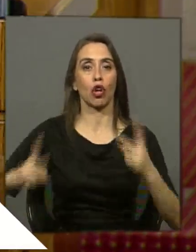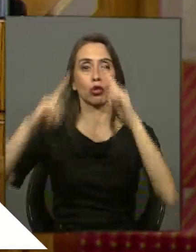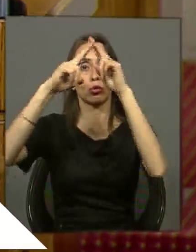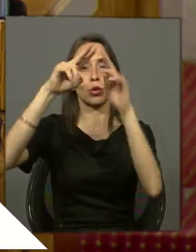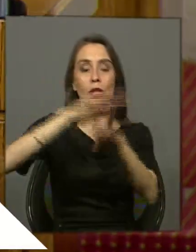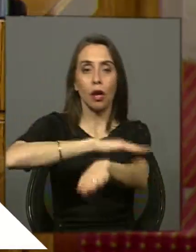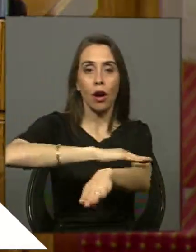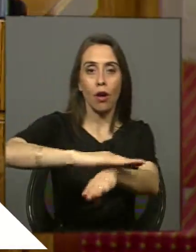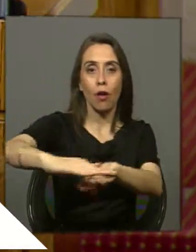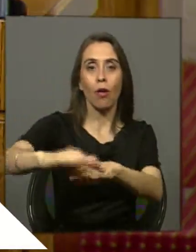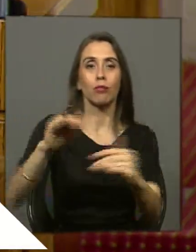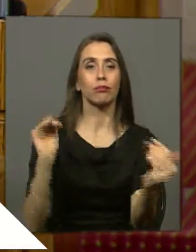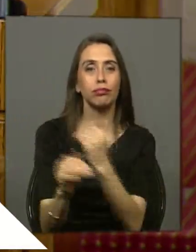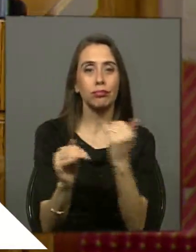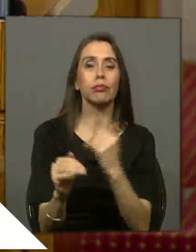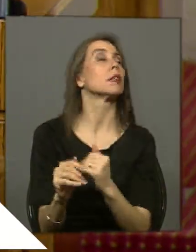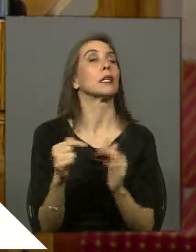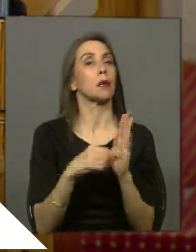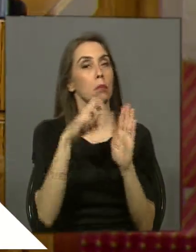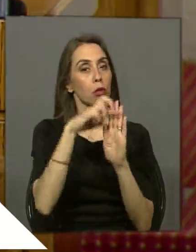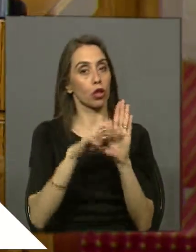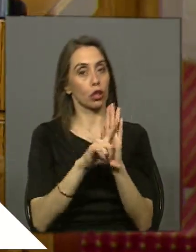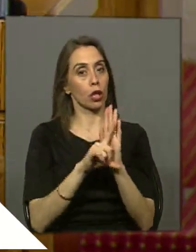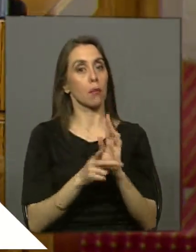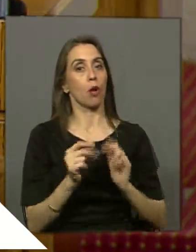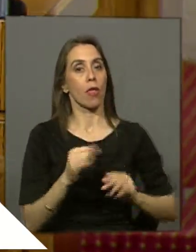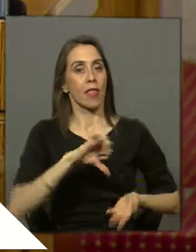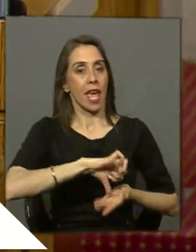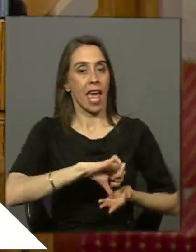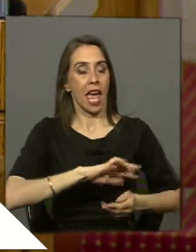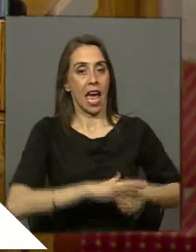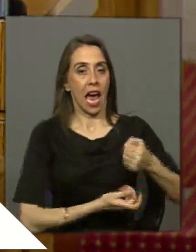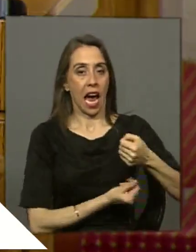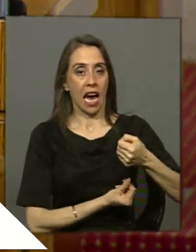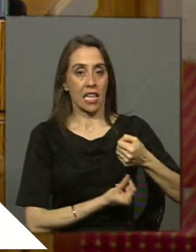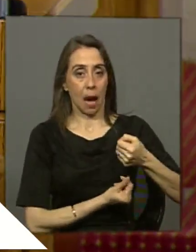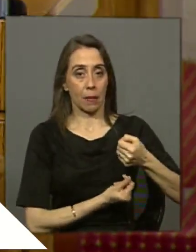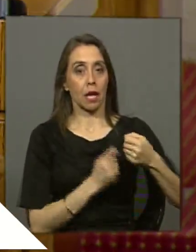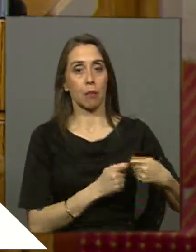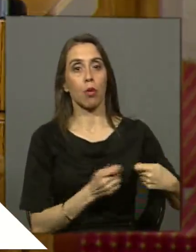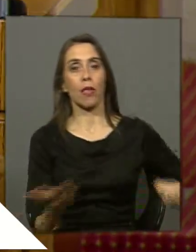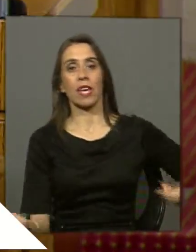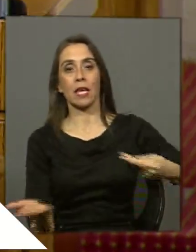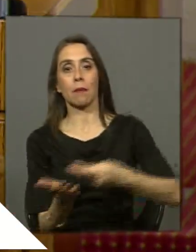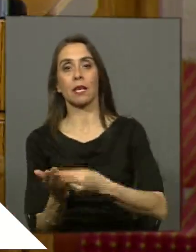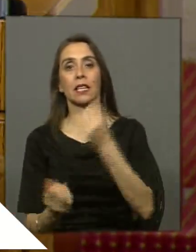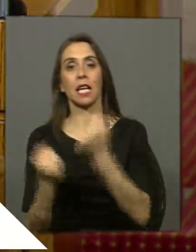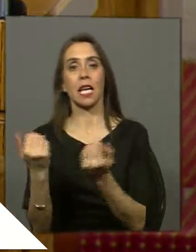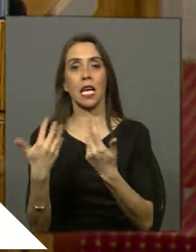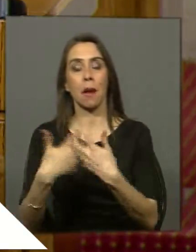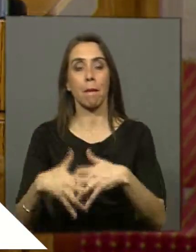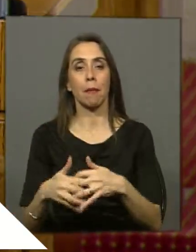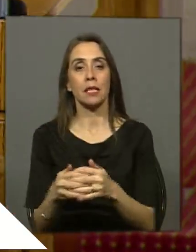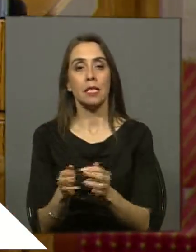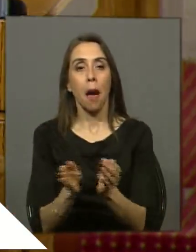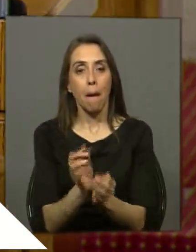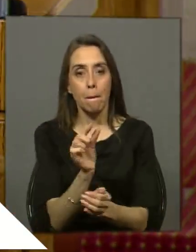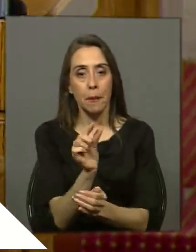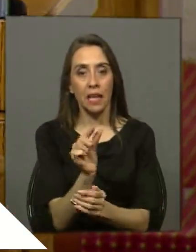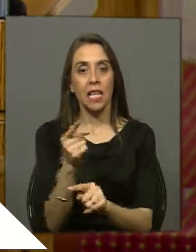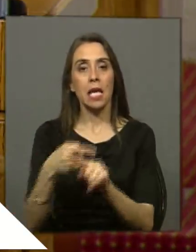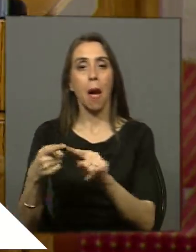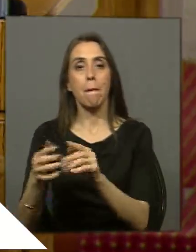de ley abre la oportunidad de inversión de capital en empresas pequeñas y medianas que tengan la